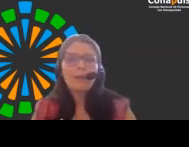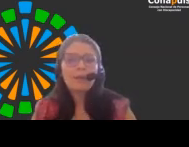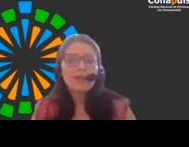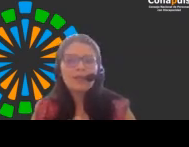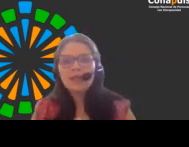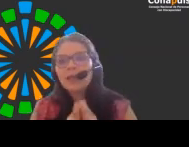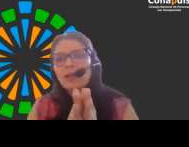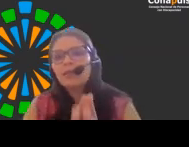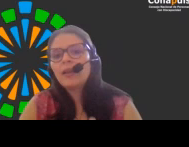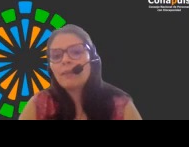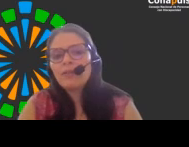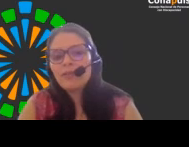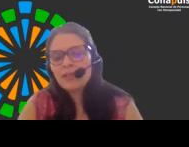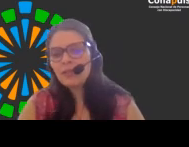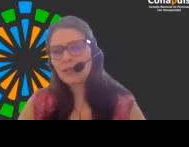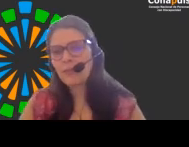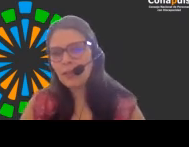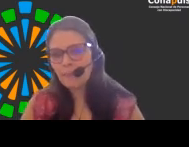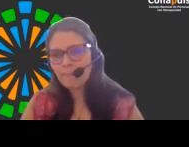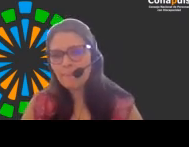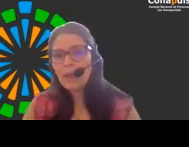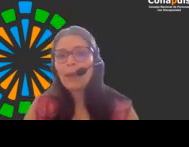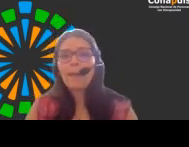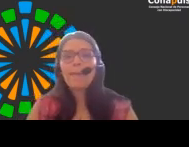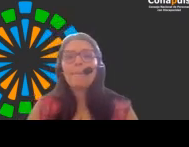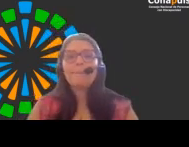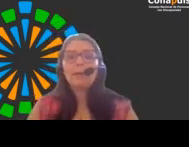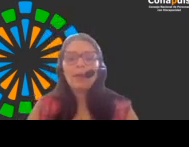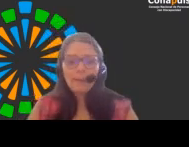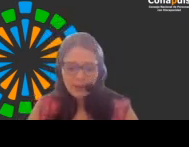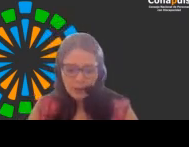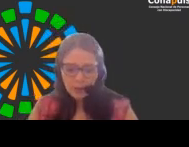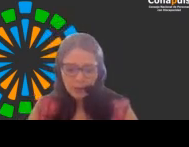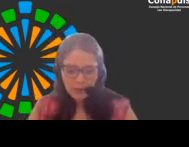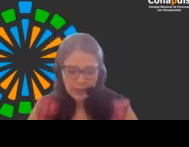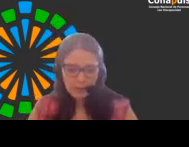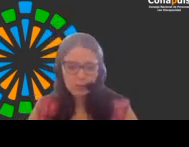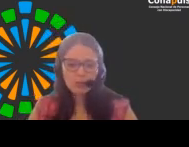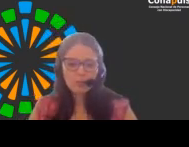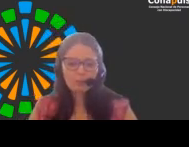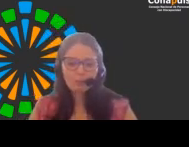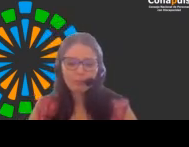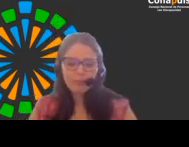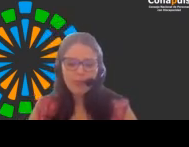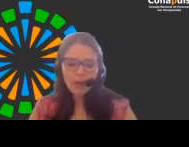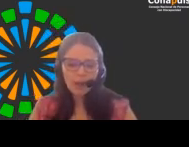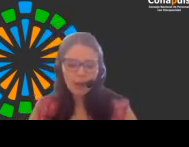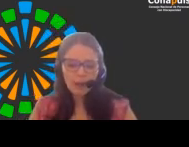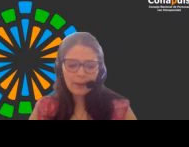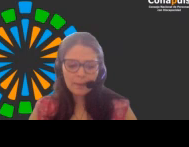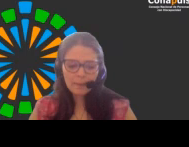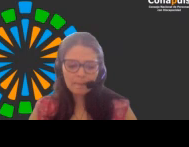o de discapacidad física que es el que más fácil se ve Pero qué pasa cuando tenemos